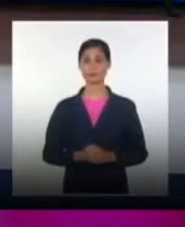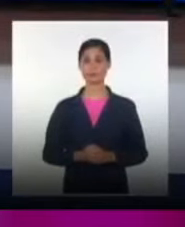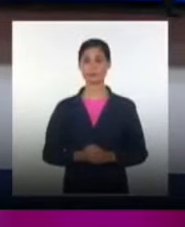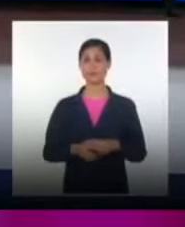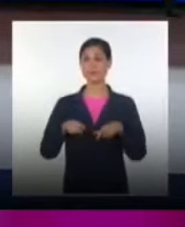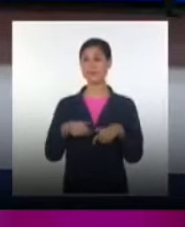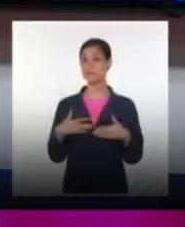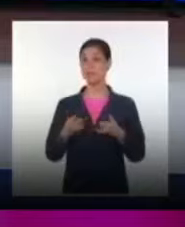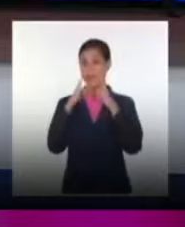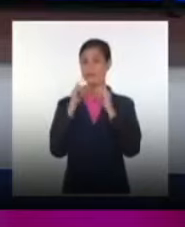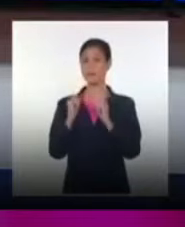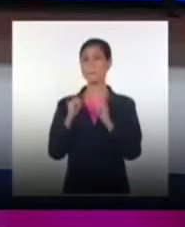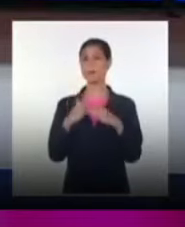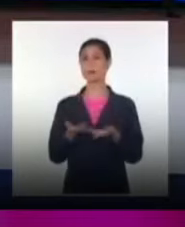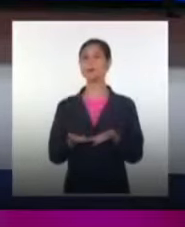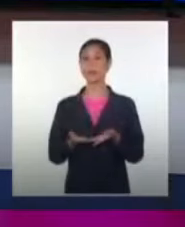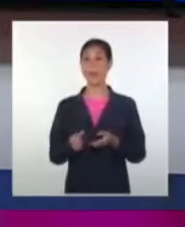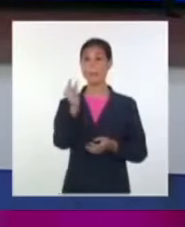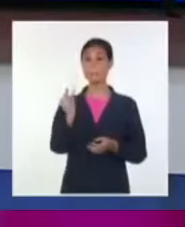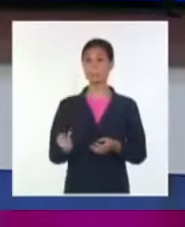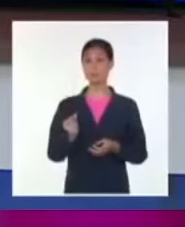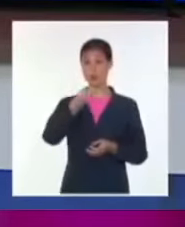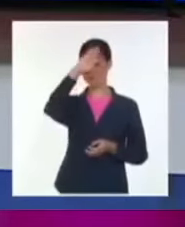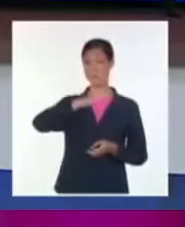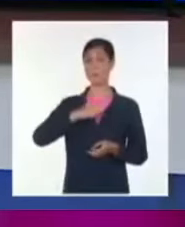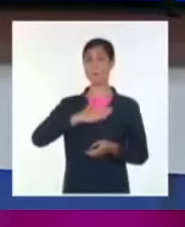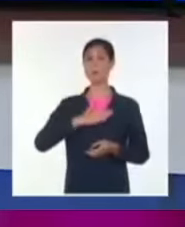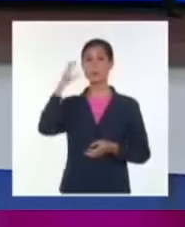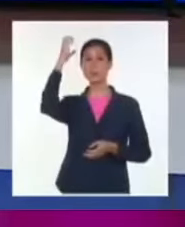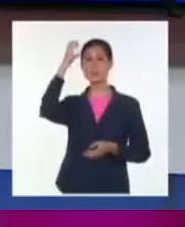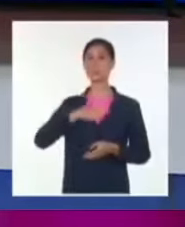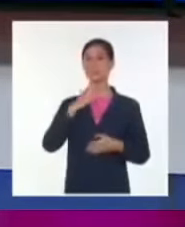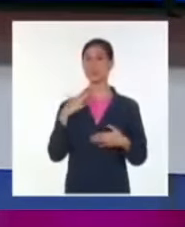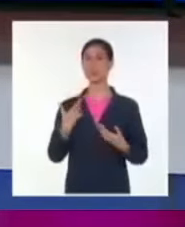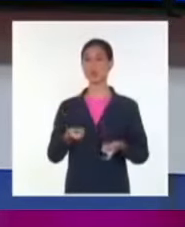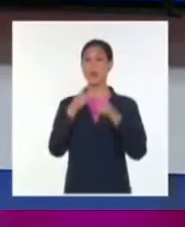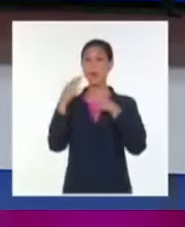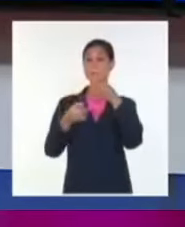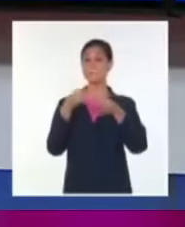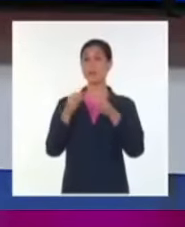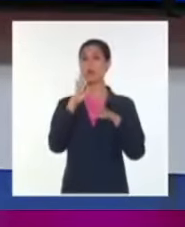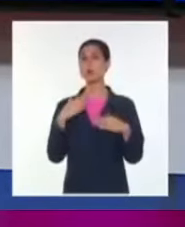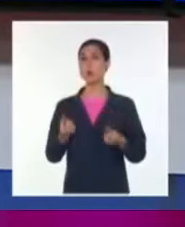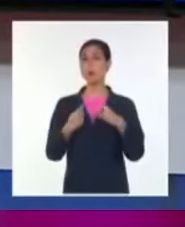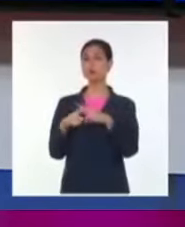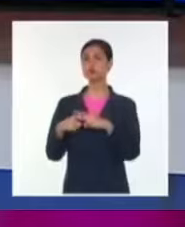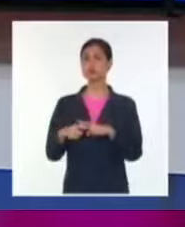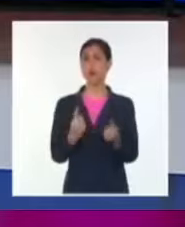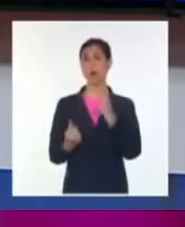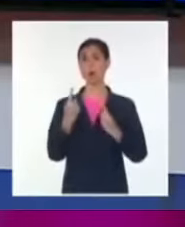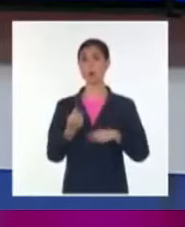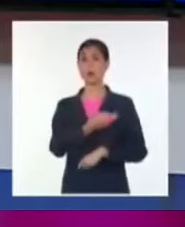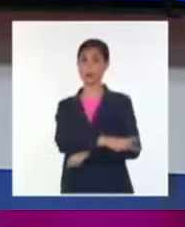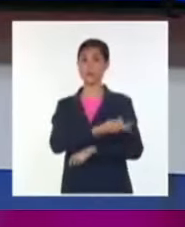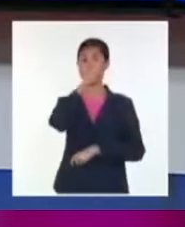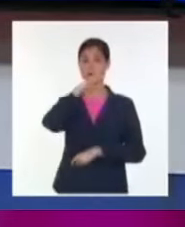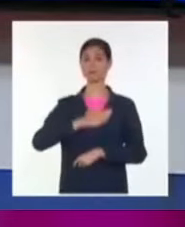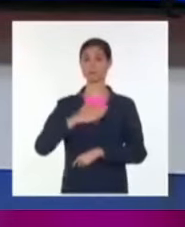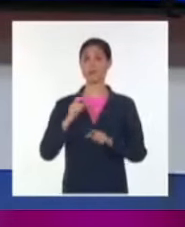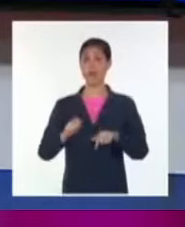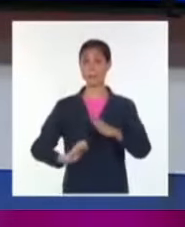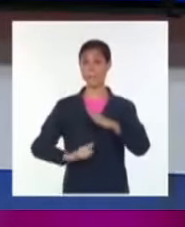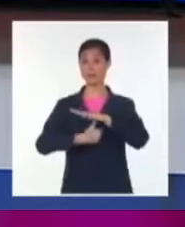un militante comunista reflexiona y se expresa sobre los desafíos y posibles soluciones para su país, calificó el primer secretario del Comité Central del Partido y presidente